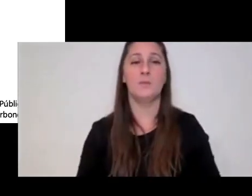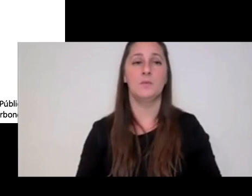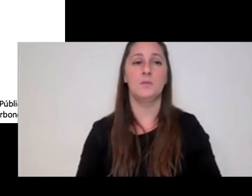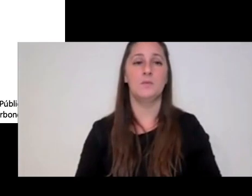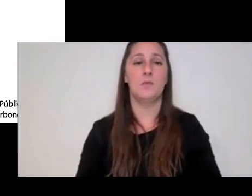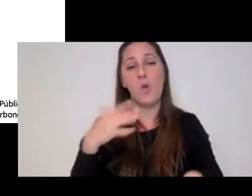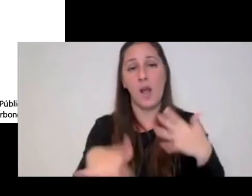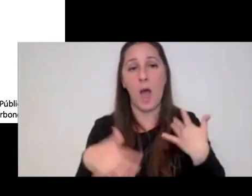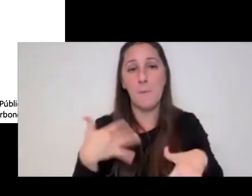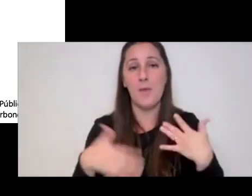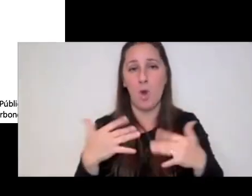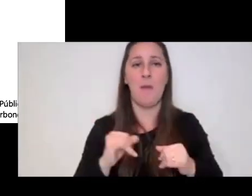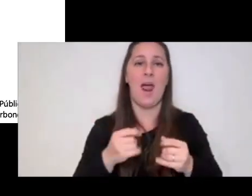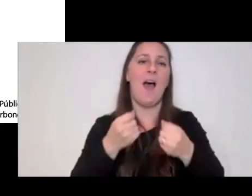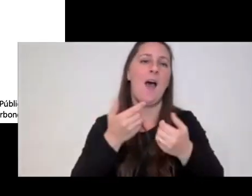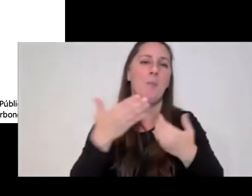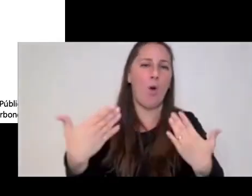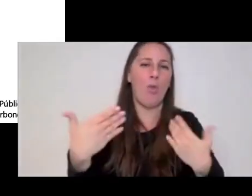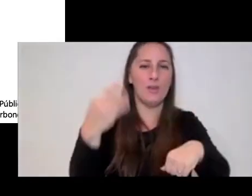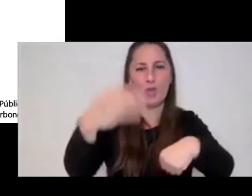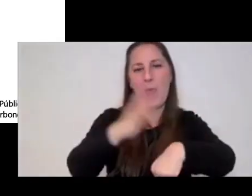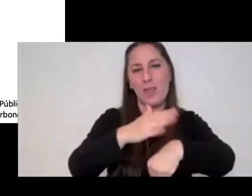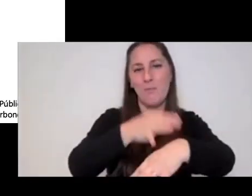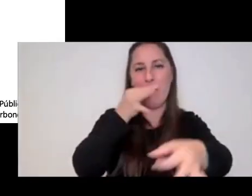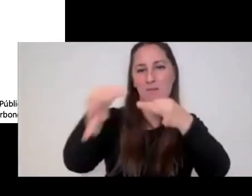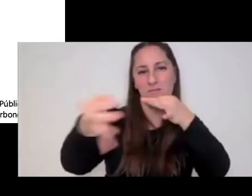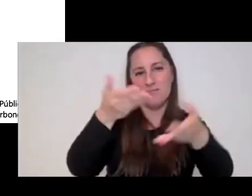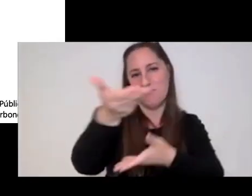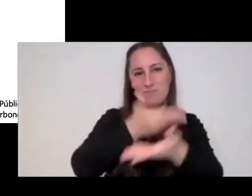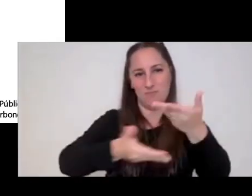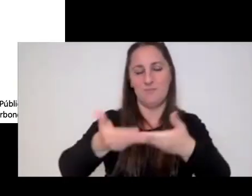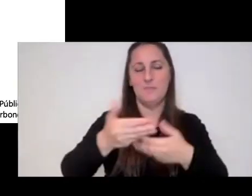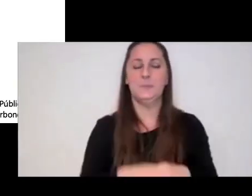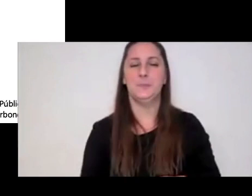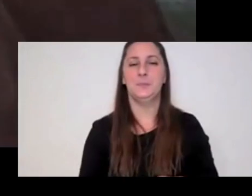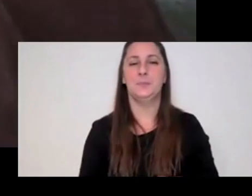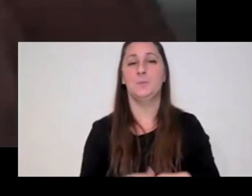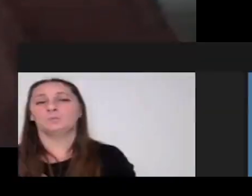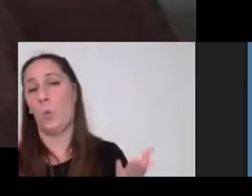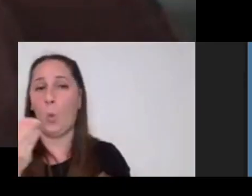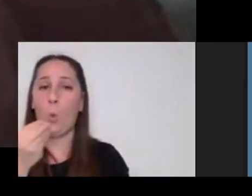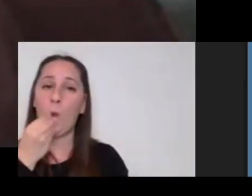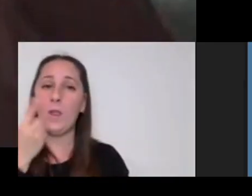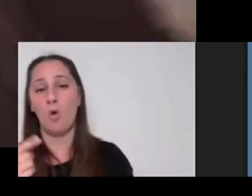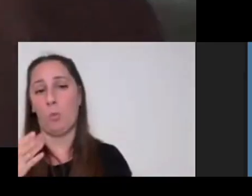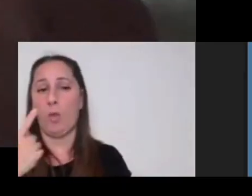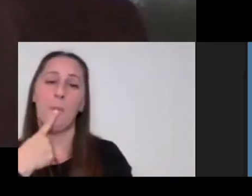abrir un espacio de diálogo al término de esta charla y bueno, ante cualquier cosa me consultan.